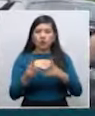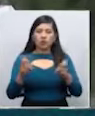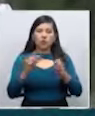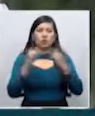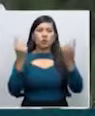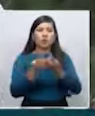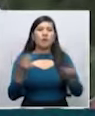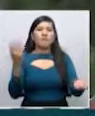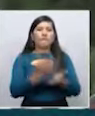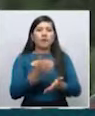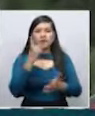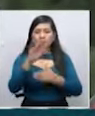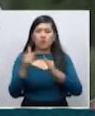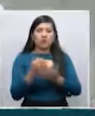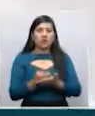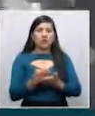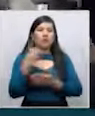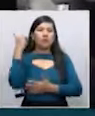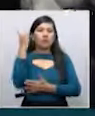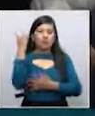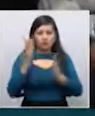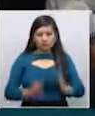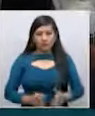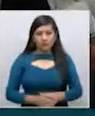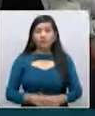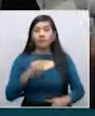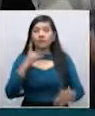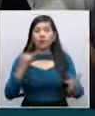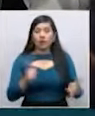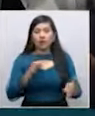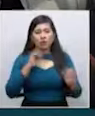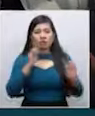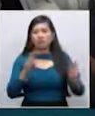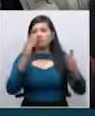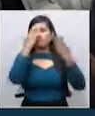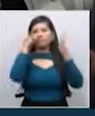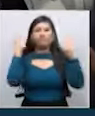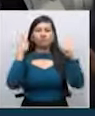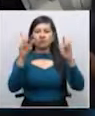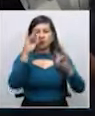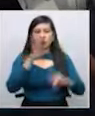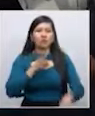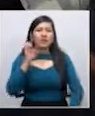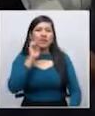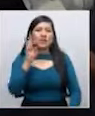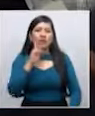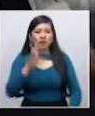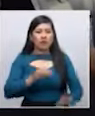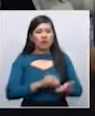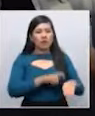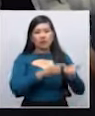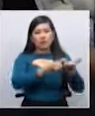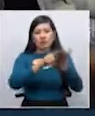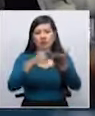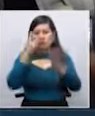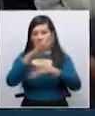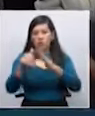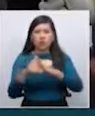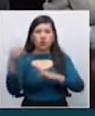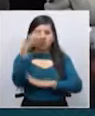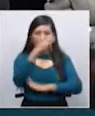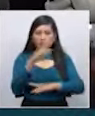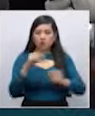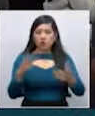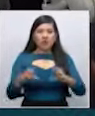la economía de todos los bolivianos. Mira, yo no sé, el señor Morales le debe tanto a la ciudad del Alto que no ha hecho nada por